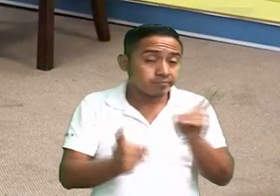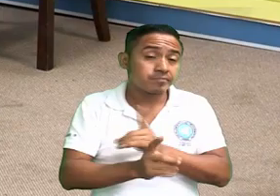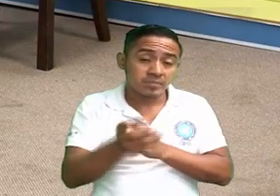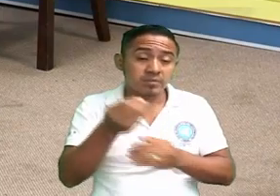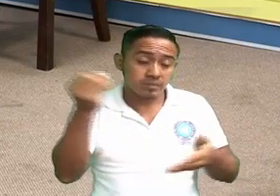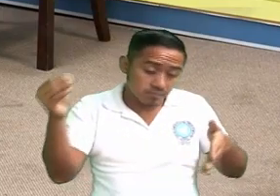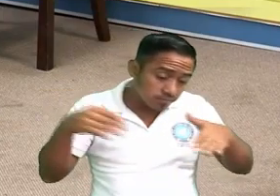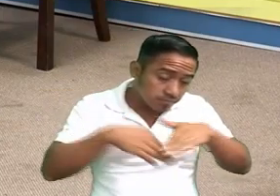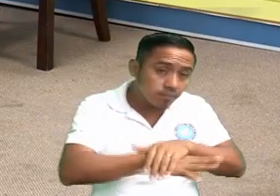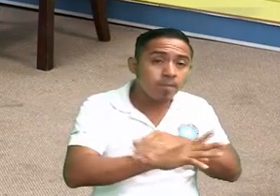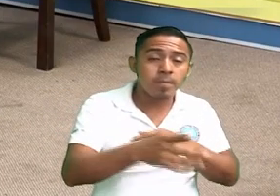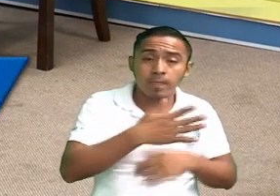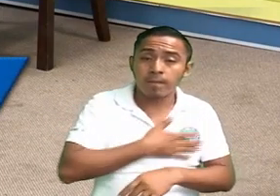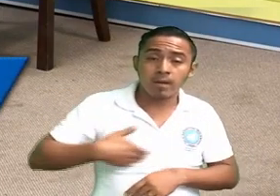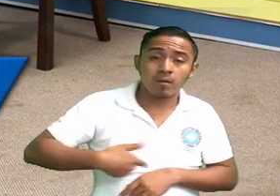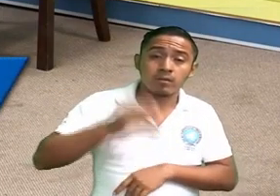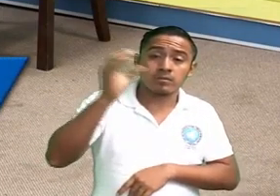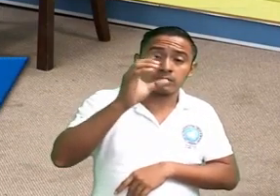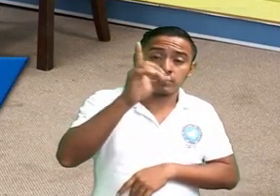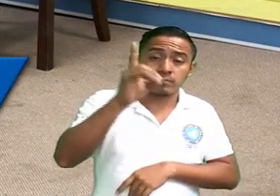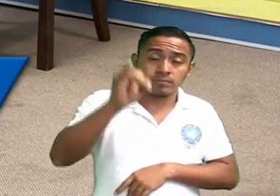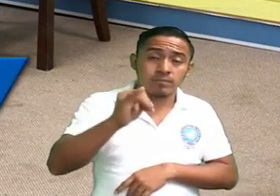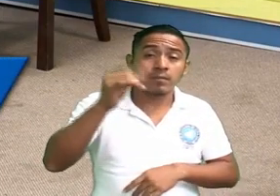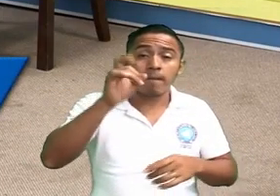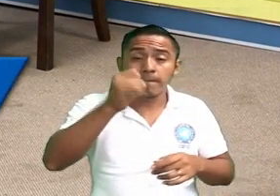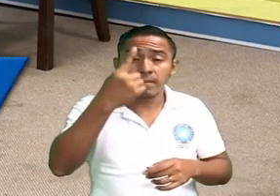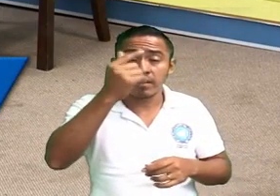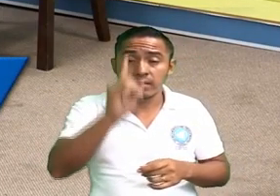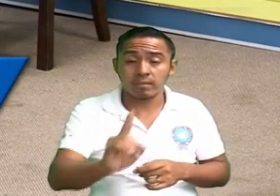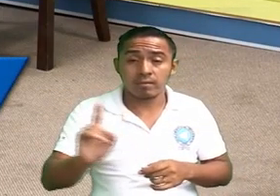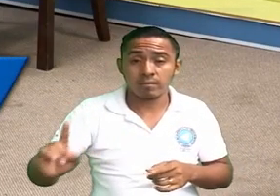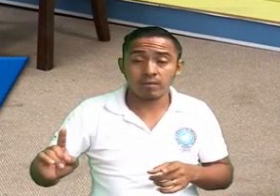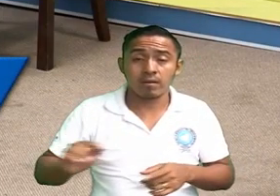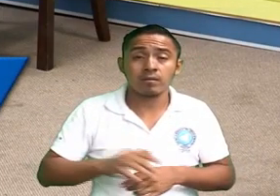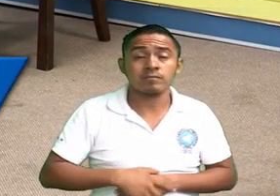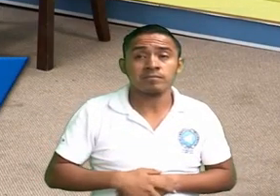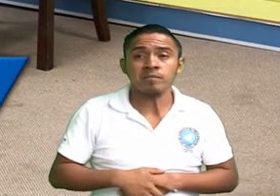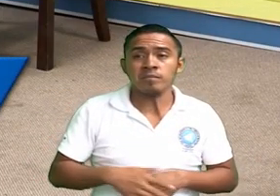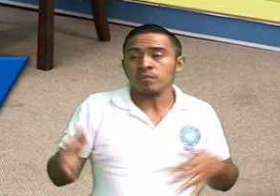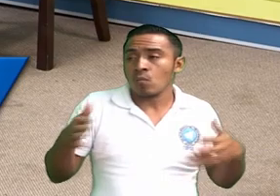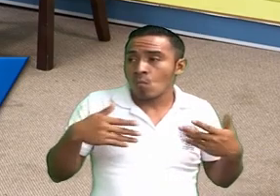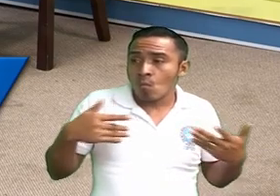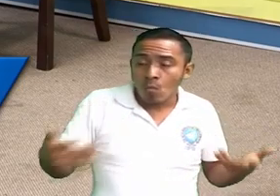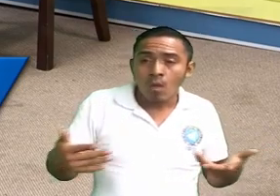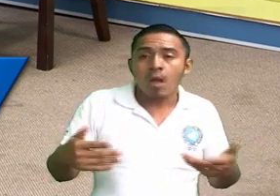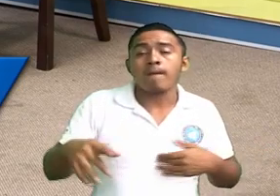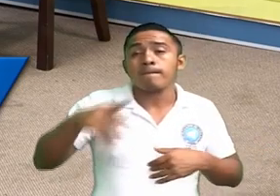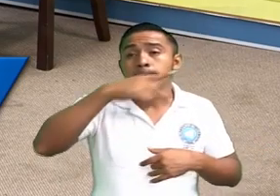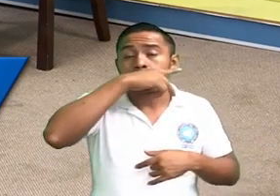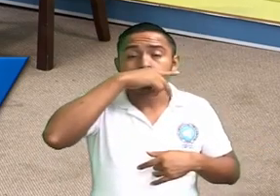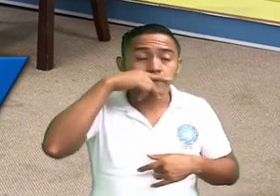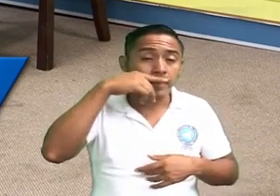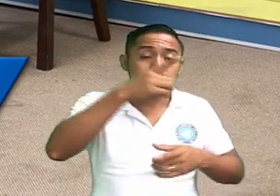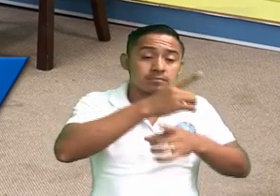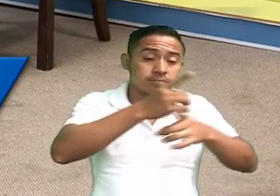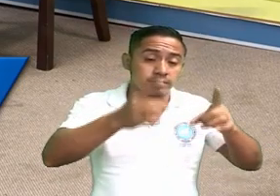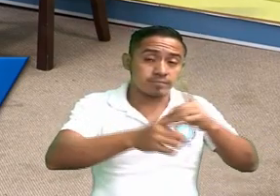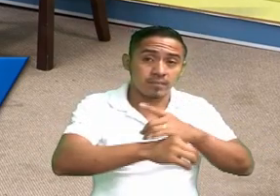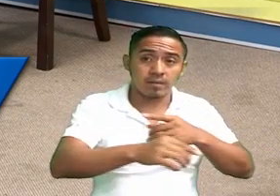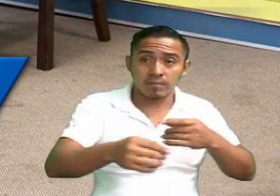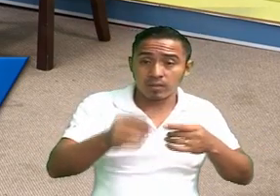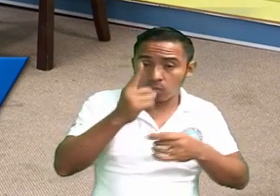desarrollar. O sea, para los padres de familia que nos están viendo y tienen niños a la edad de 2, ya por ejemplo el próximo año que ya van a tener 3,